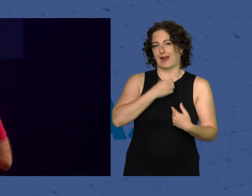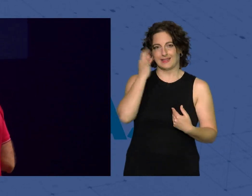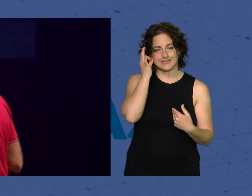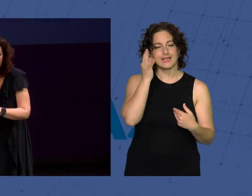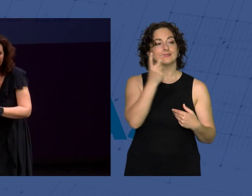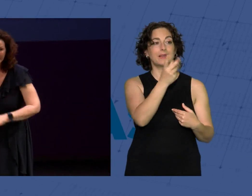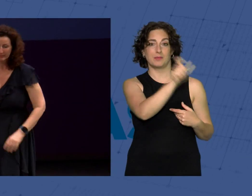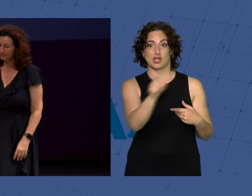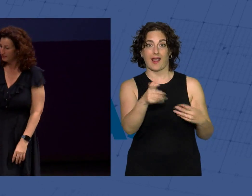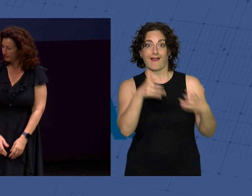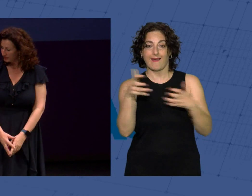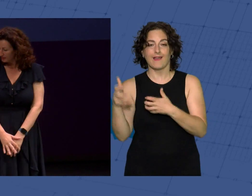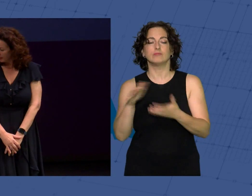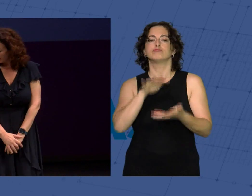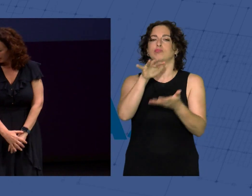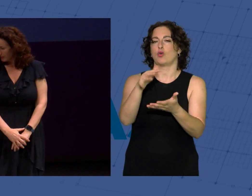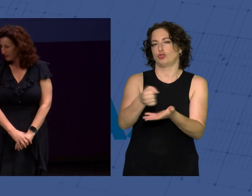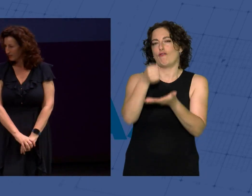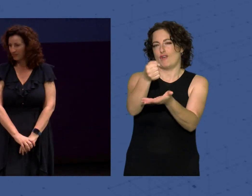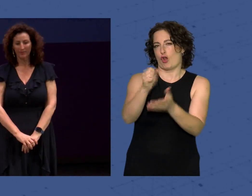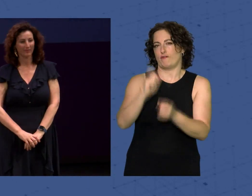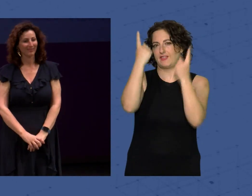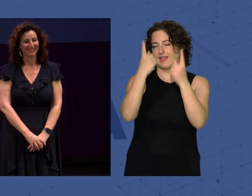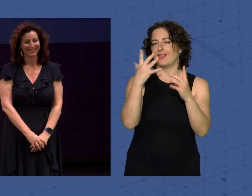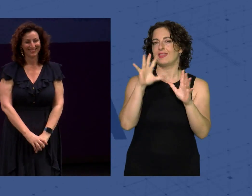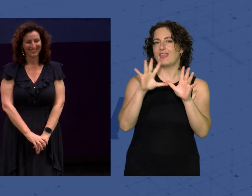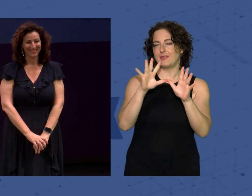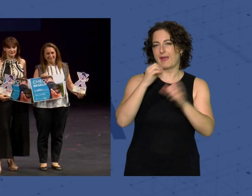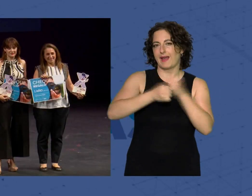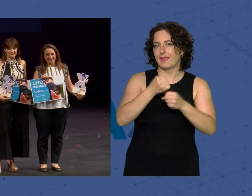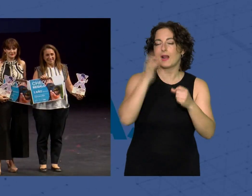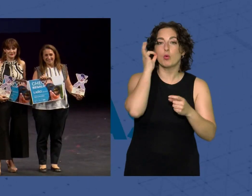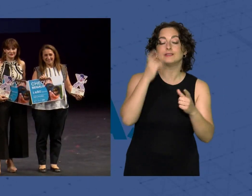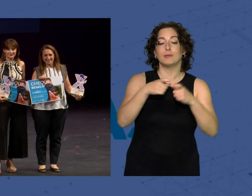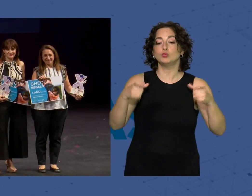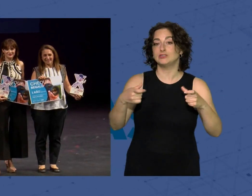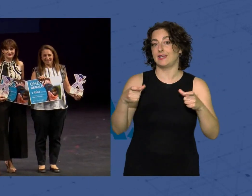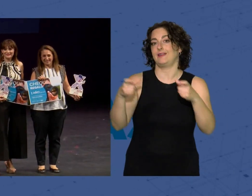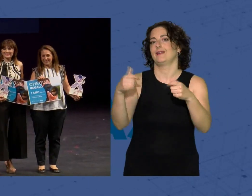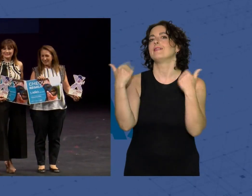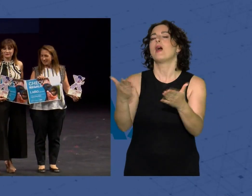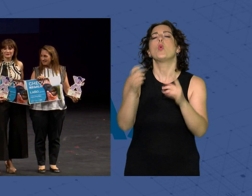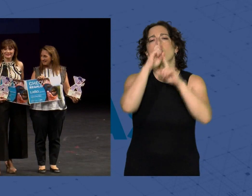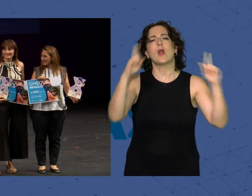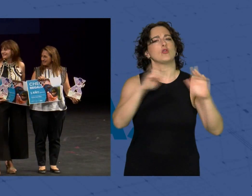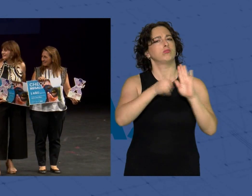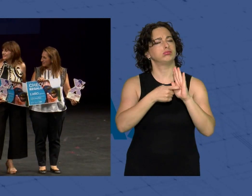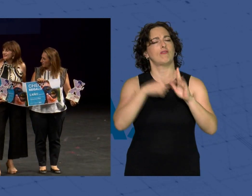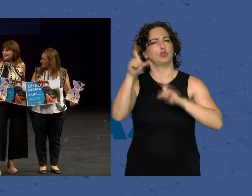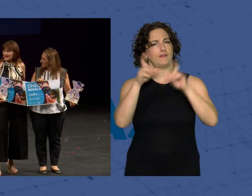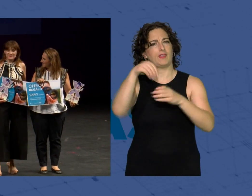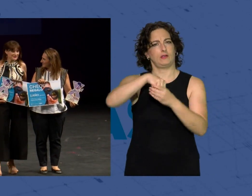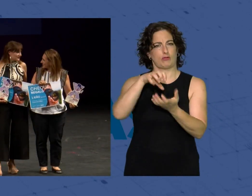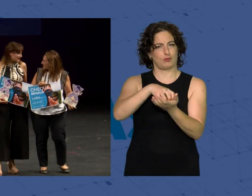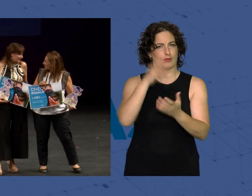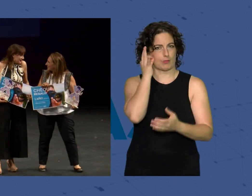recibieron de manos de la alcaldesa el trofeo oficial de la décima Carrera de la Mujer y un cheque regalo válido por un curso de un año completo de fotografía en los centros